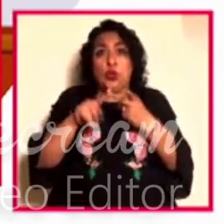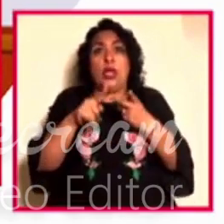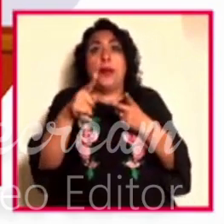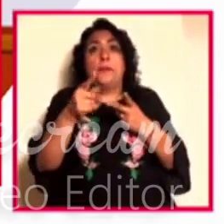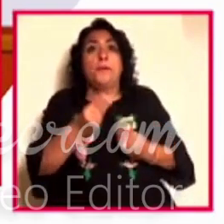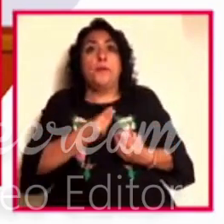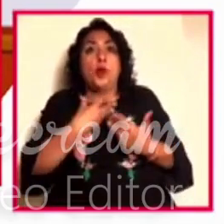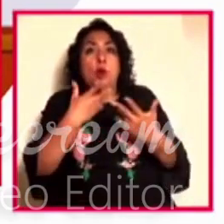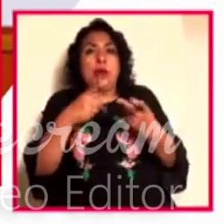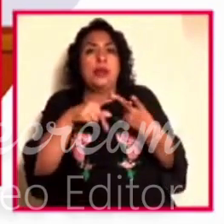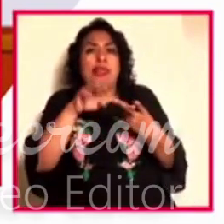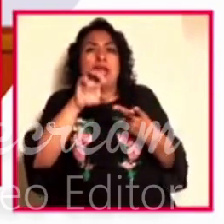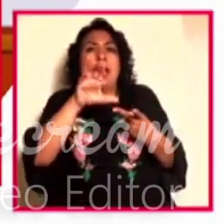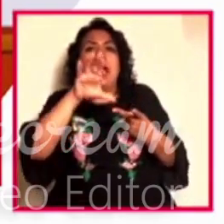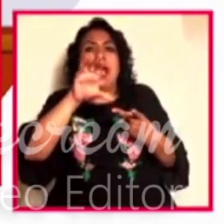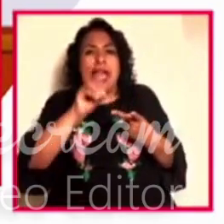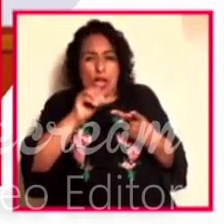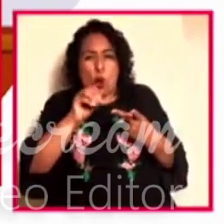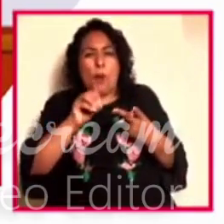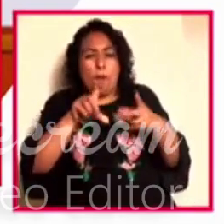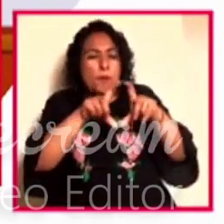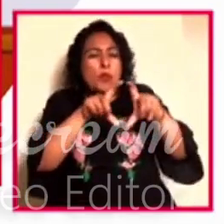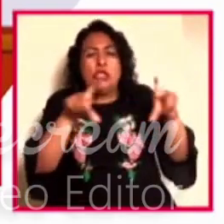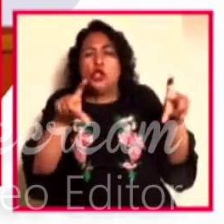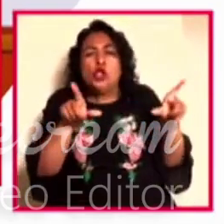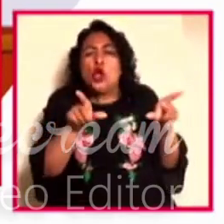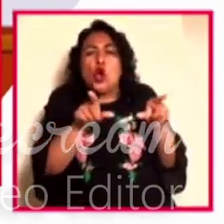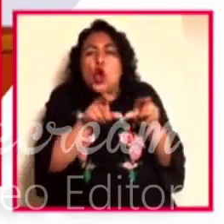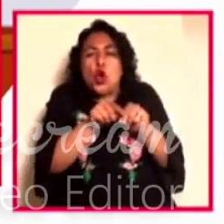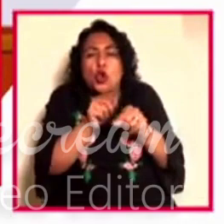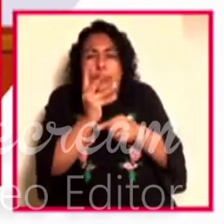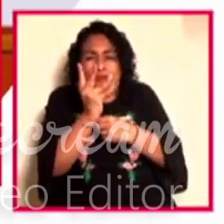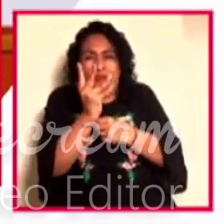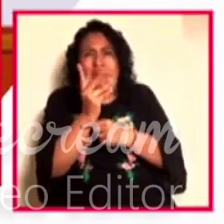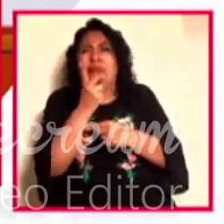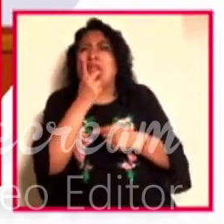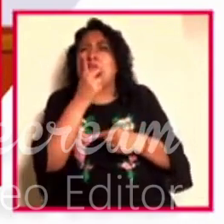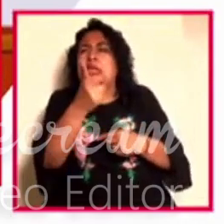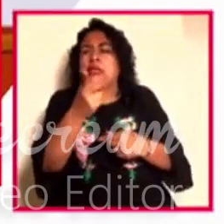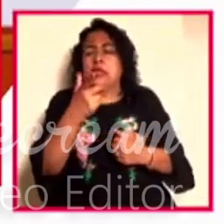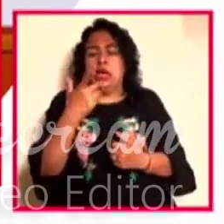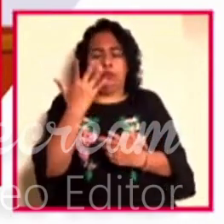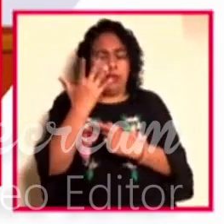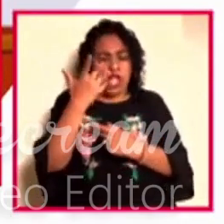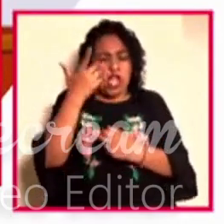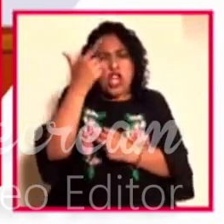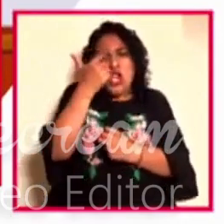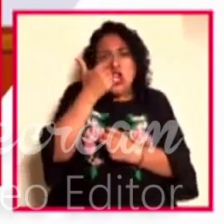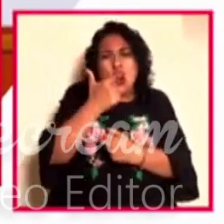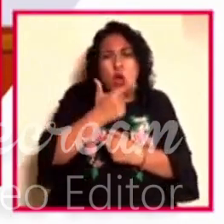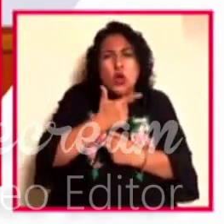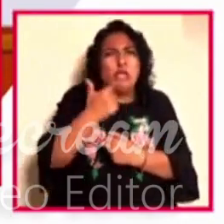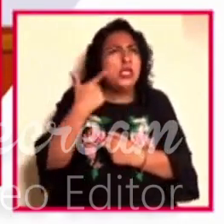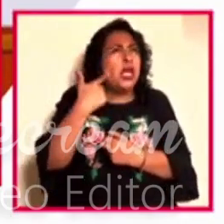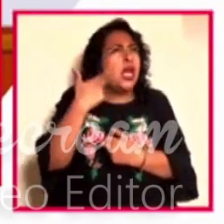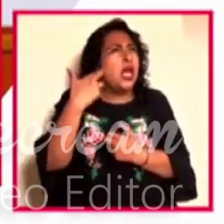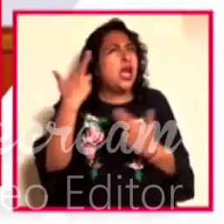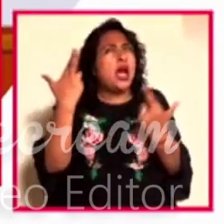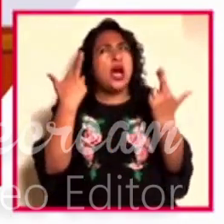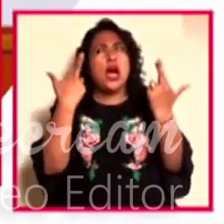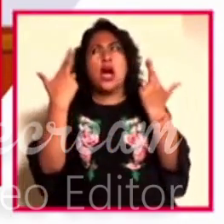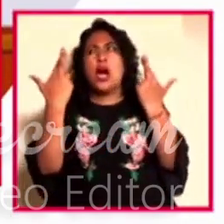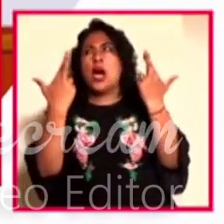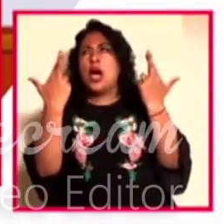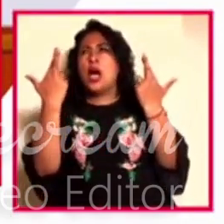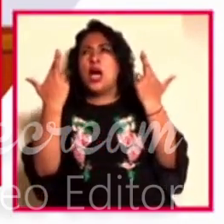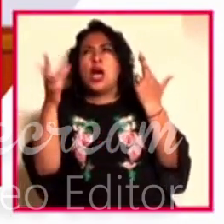llama Eco, que es un poema muy pequeño que dice, la noche juega con los ruidos,